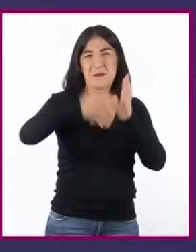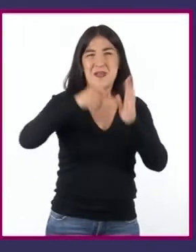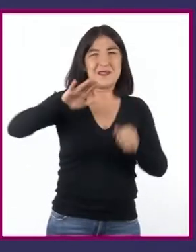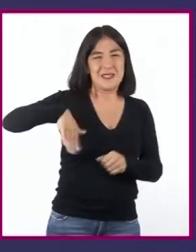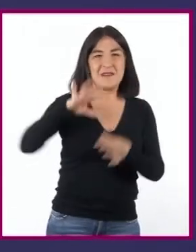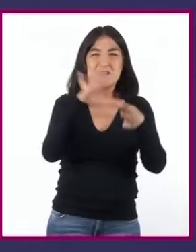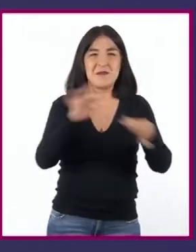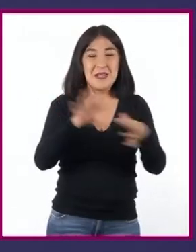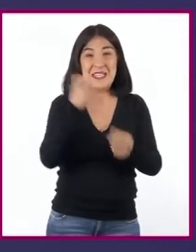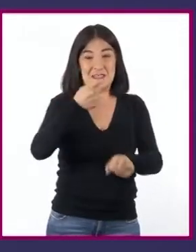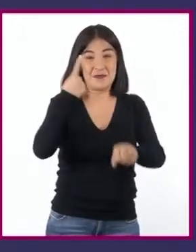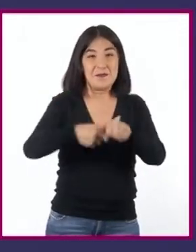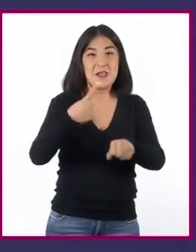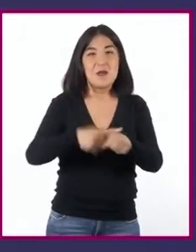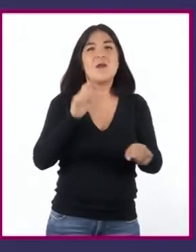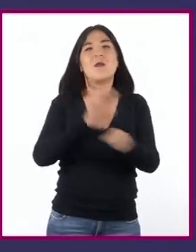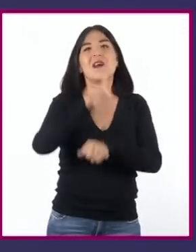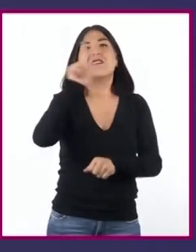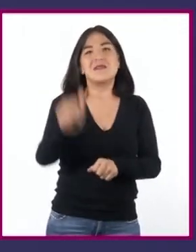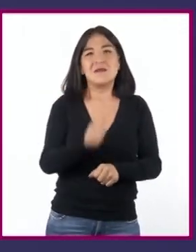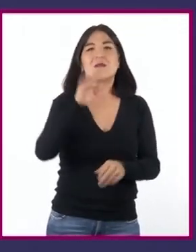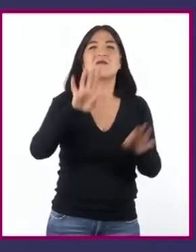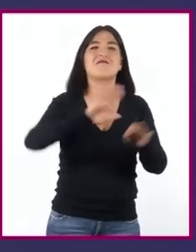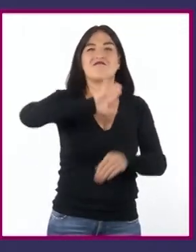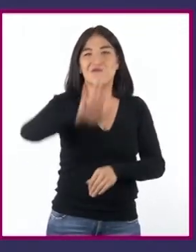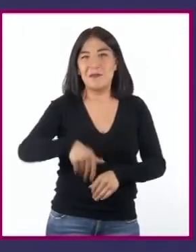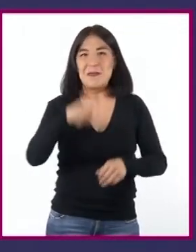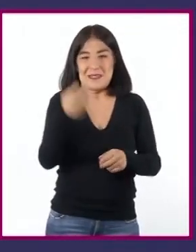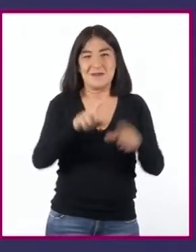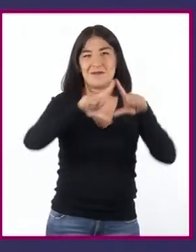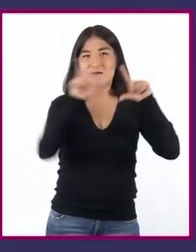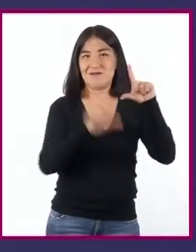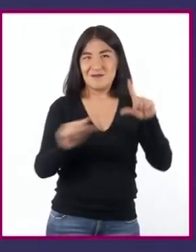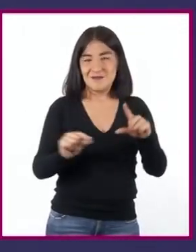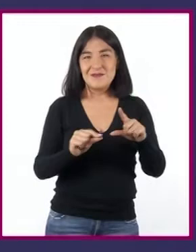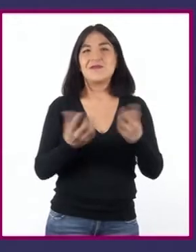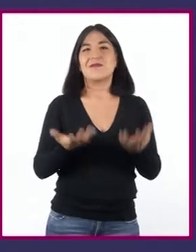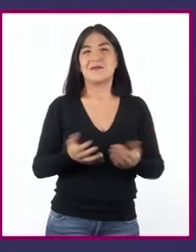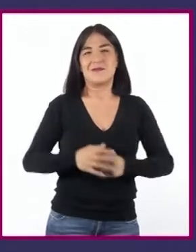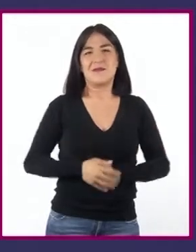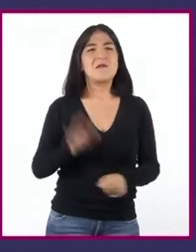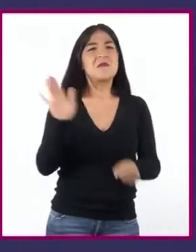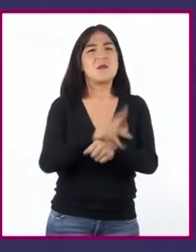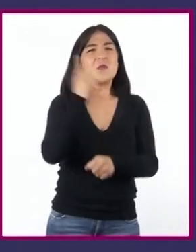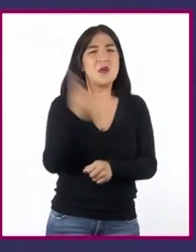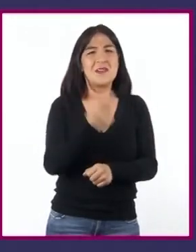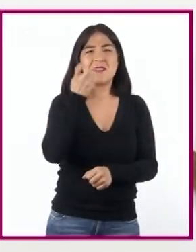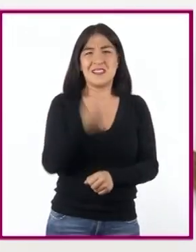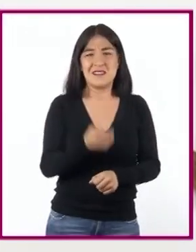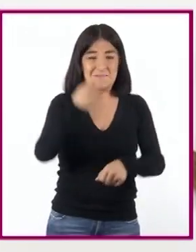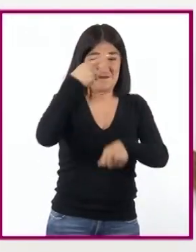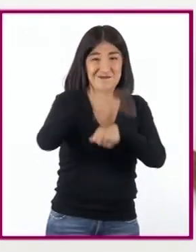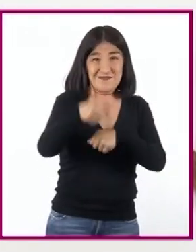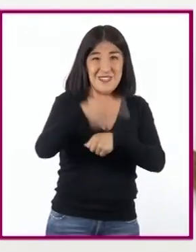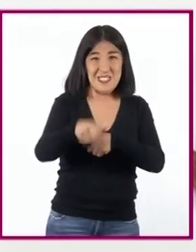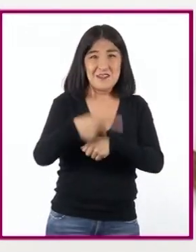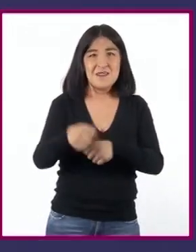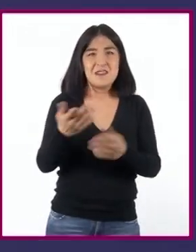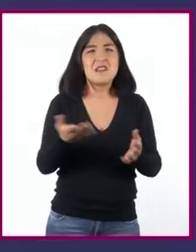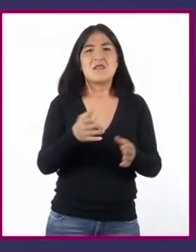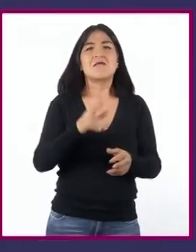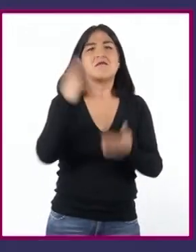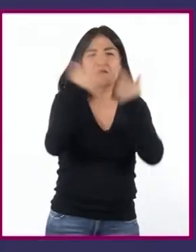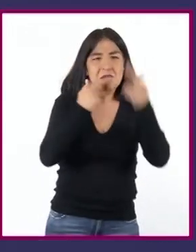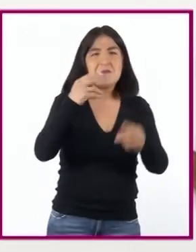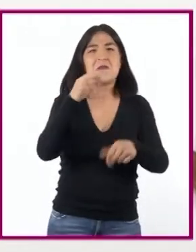tipo de enfermedades son la principal causa de muerte en nuestro país. ¿Y por qué si son tan peligrosas no se revisa